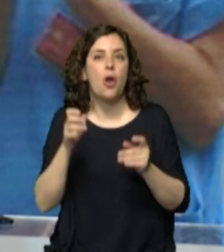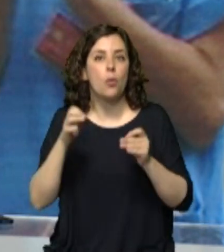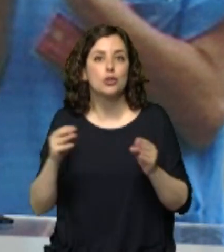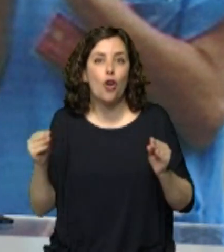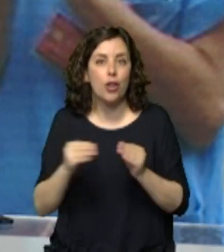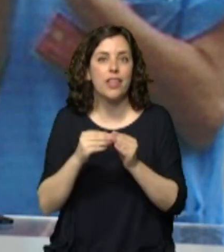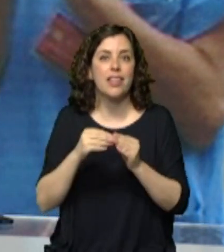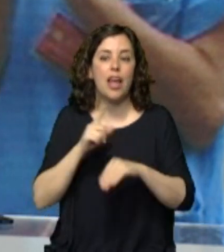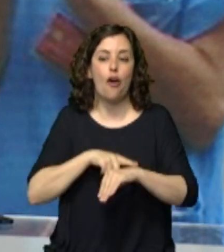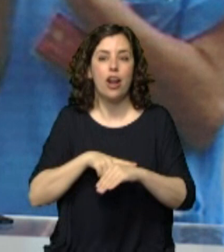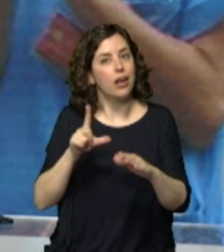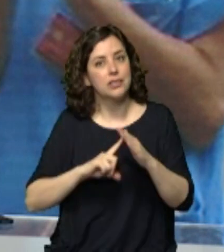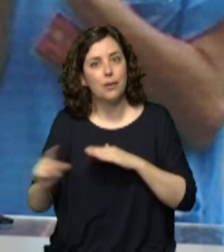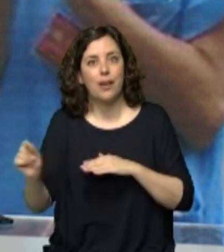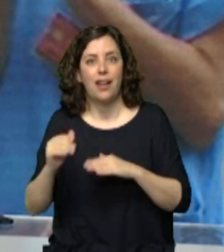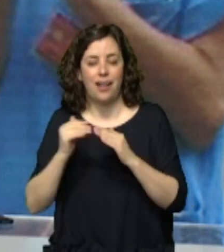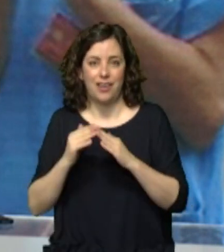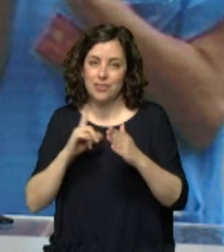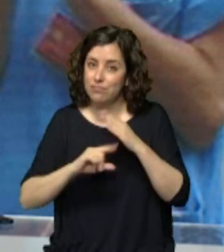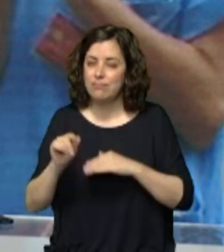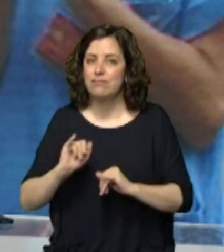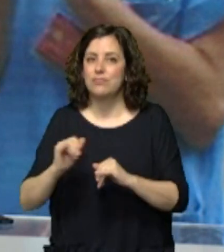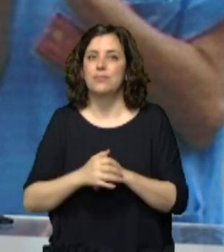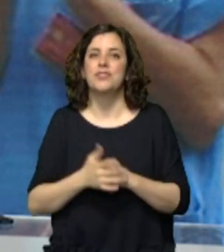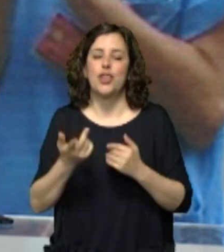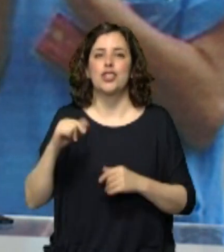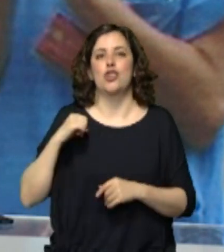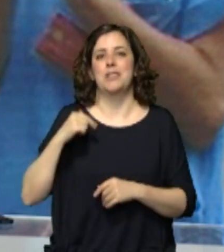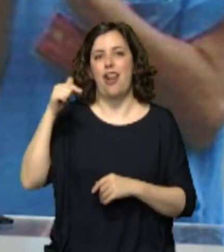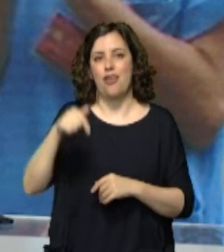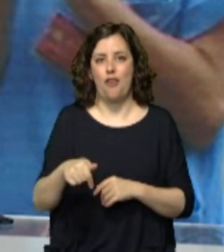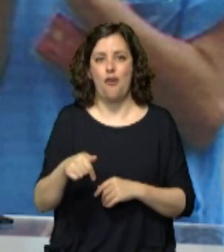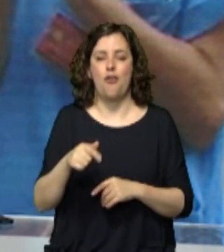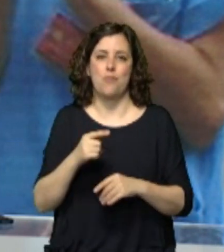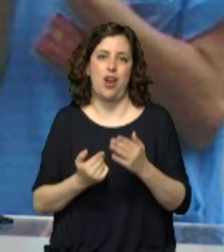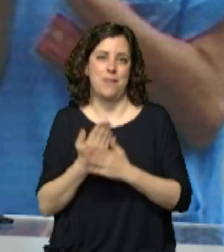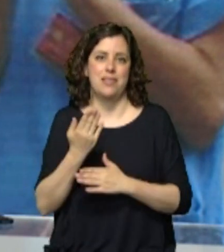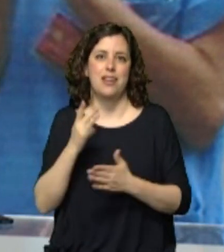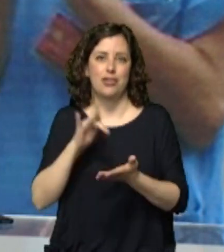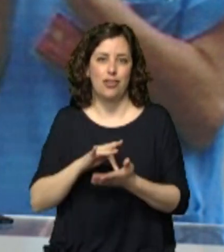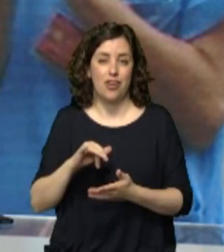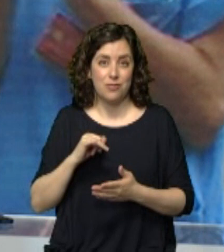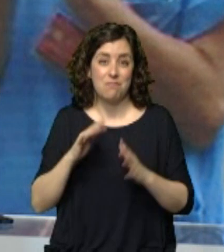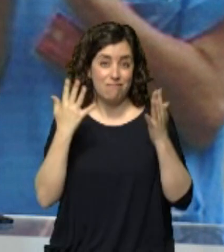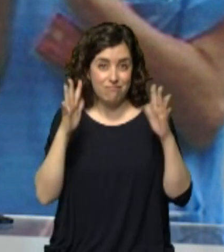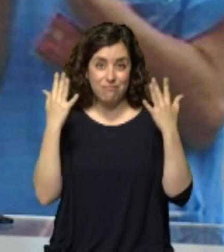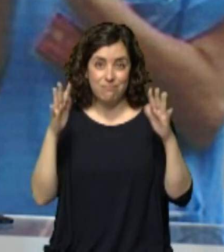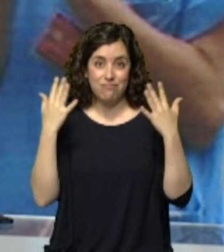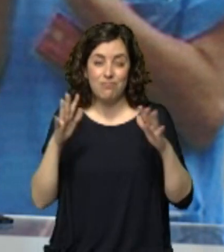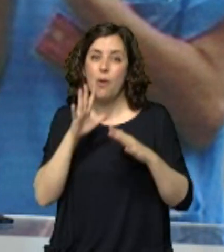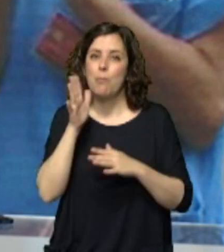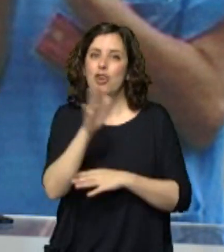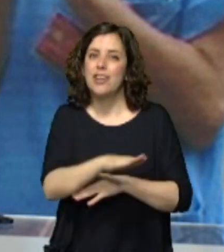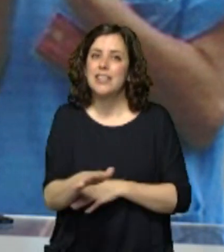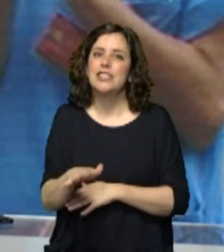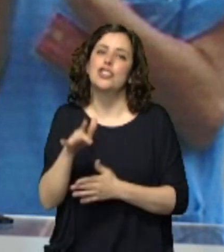hora. De ahí que el aplauso que ha tenido lugar este mediodía en el hospital haya sido especialmente emotivo. Iba dirigido a todos los niños que